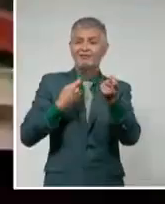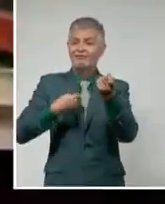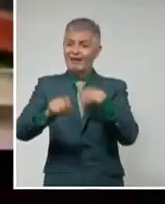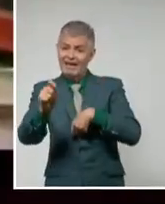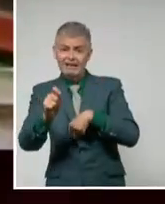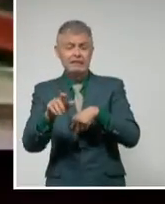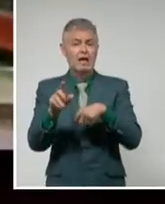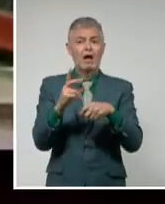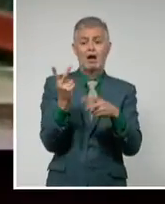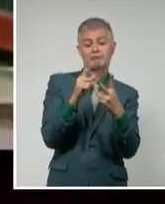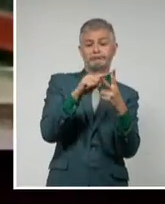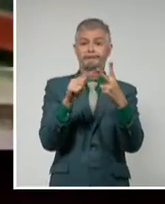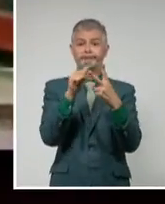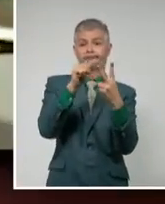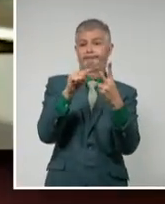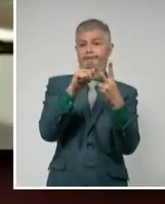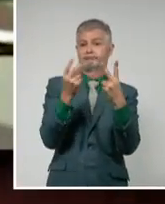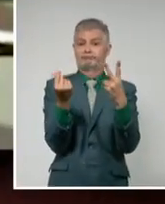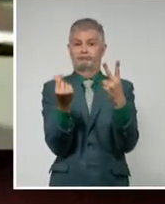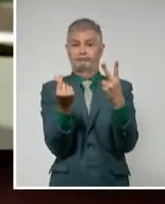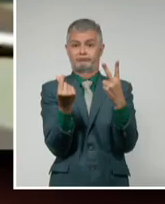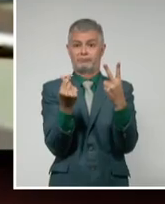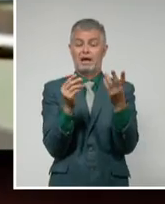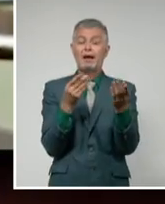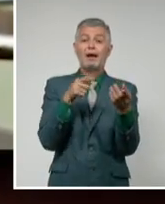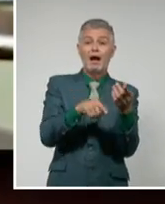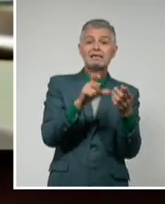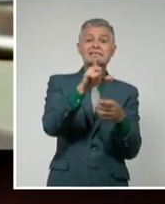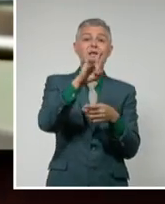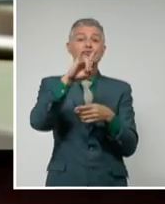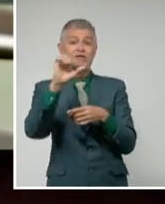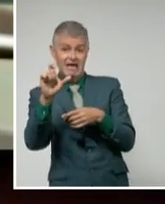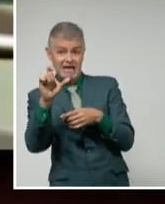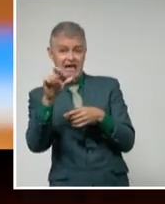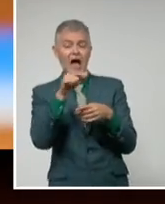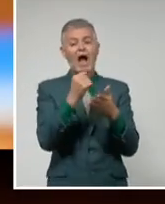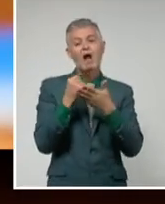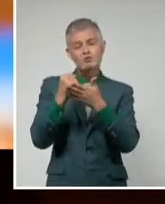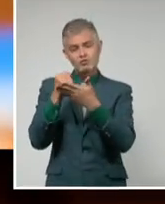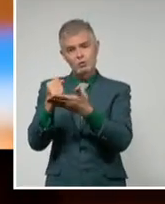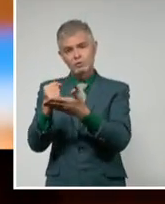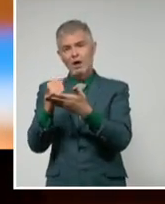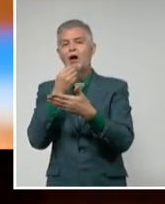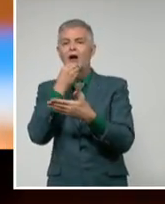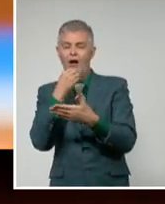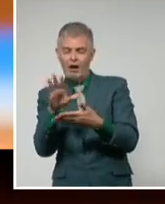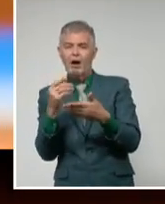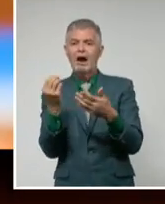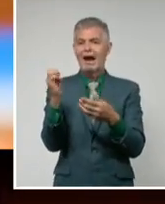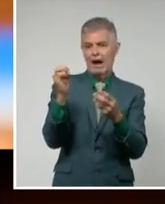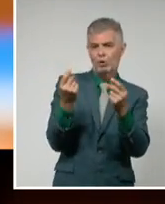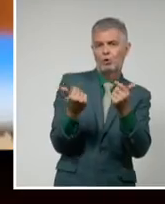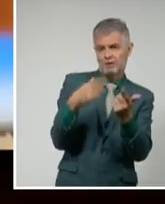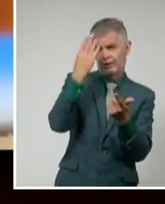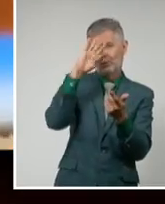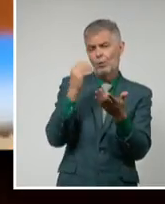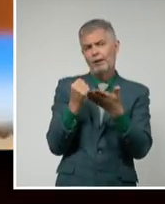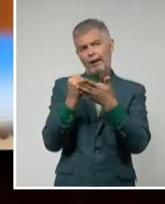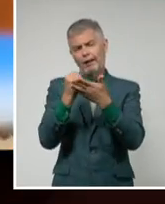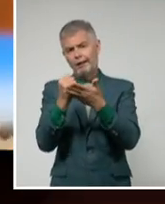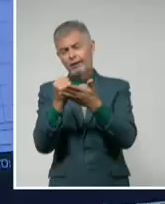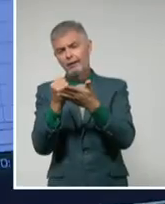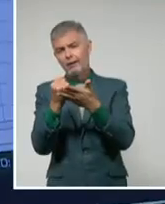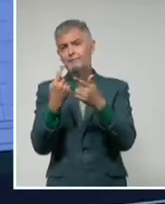estas dos monedas. La introducción del peso convertible permitió recuperar la conducción monetaria de la economía, pero mantuvo la